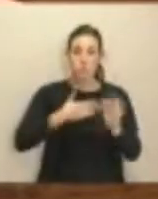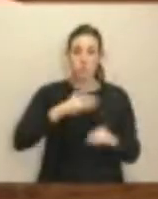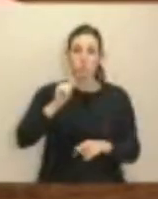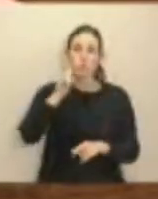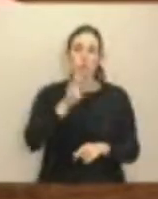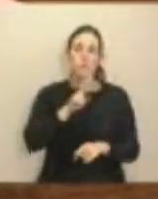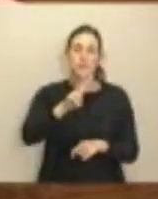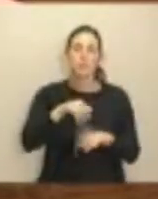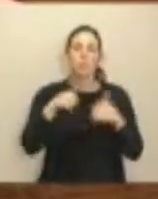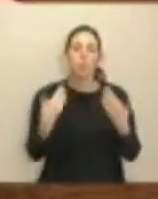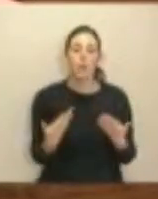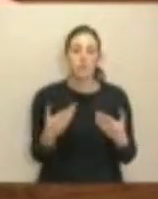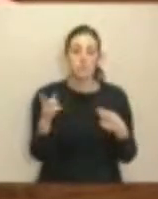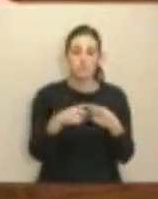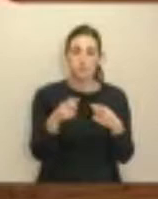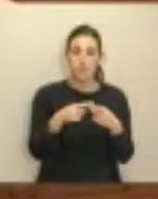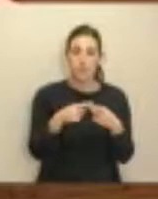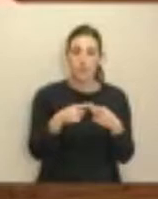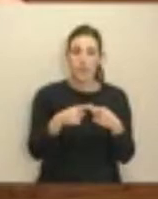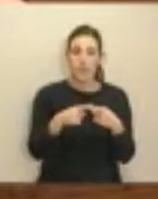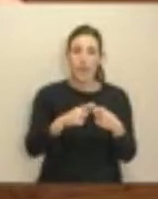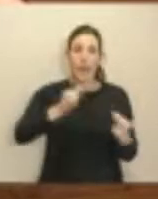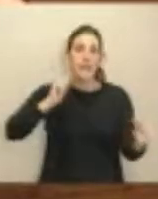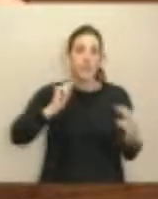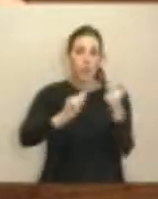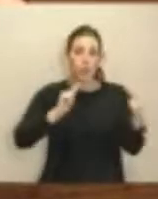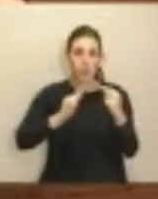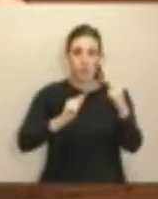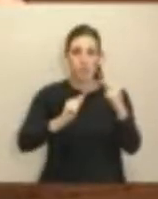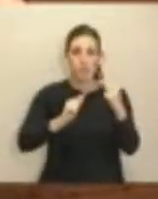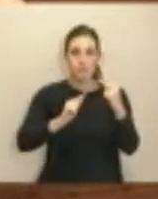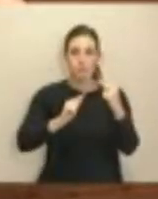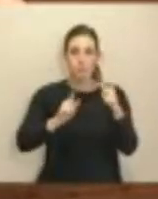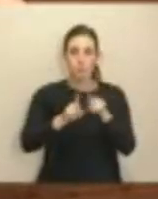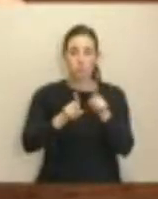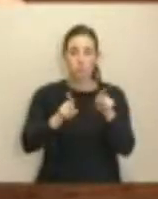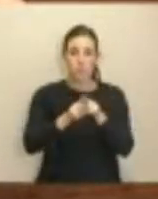de vista era negociar y arriesgarse,